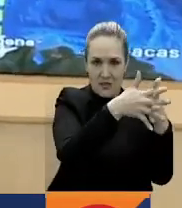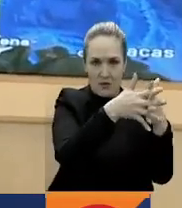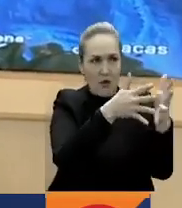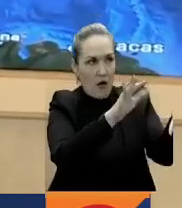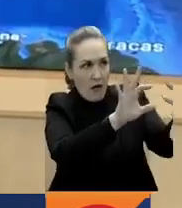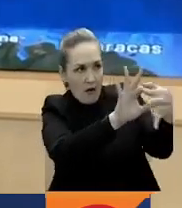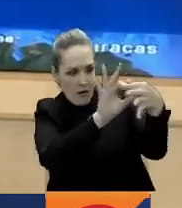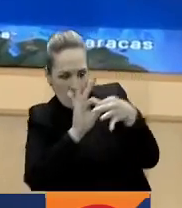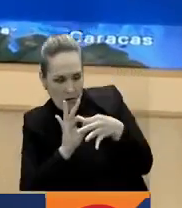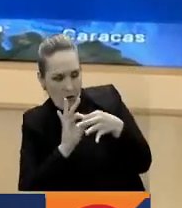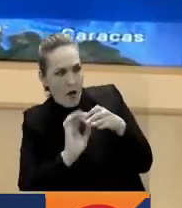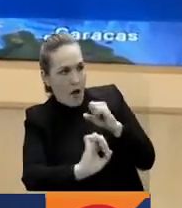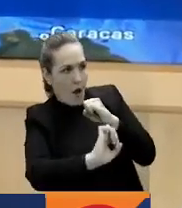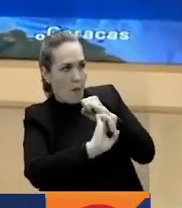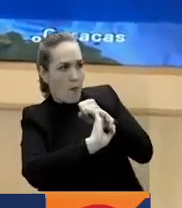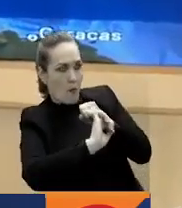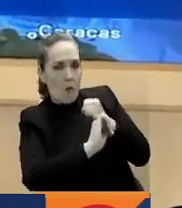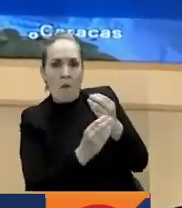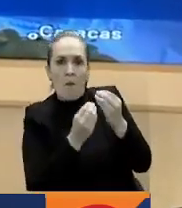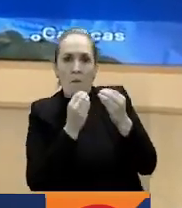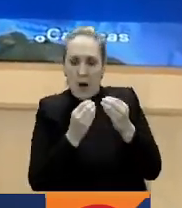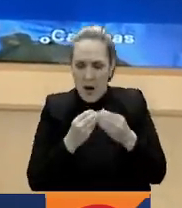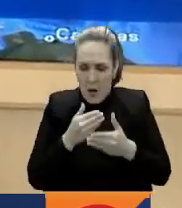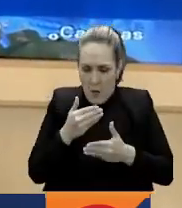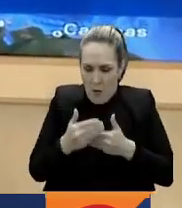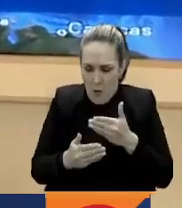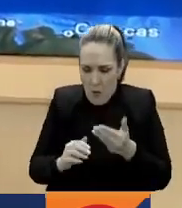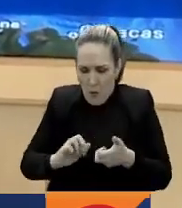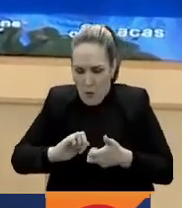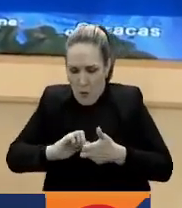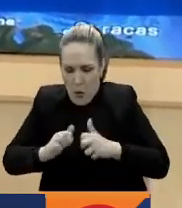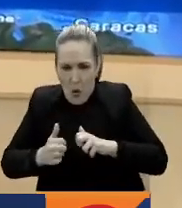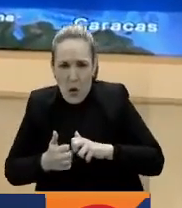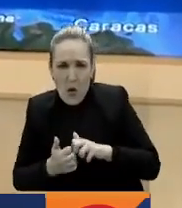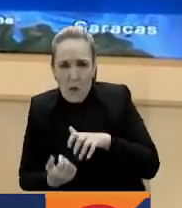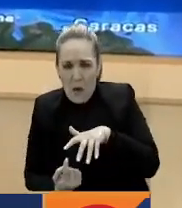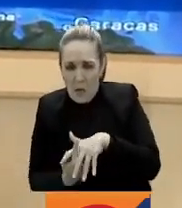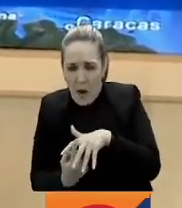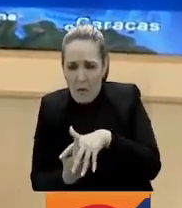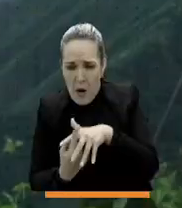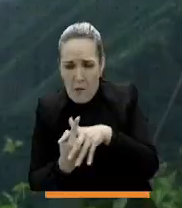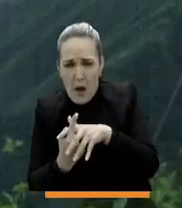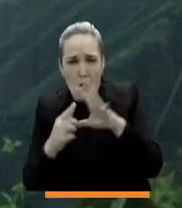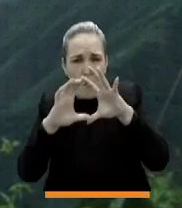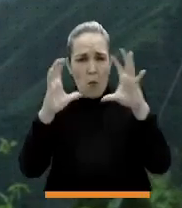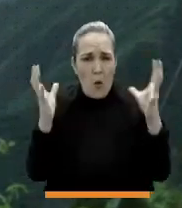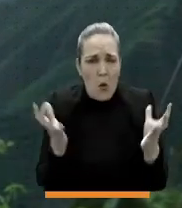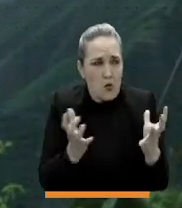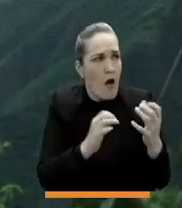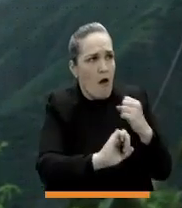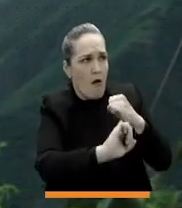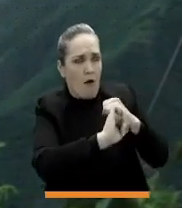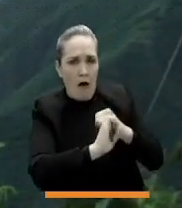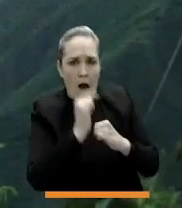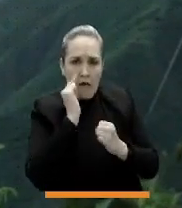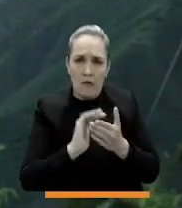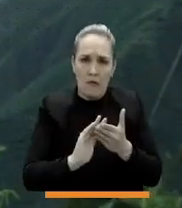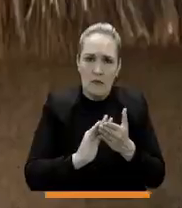de instrumentos para salir de la crisis integral que hoy vive la humanidad.